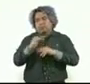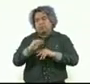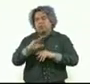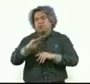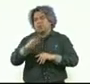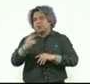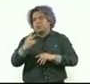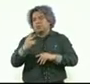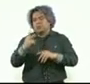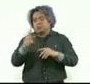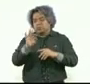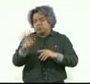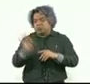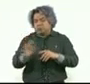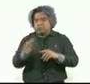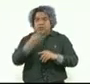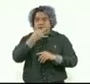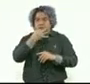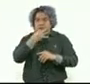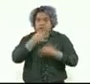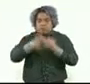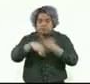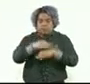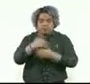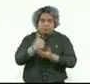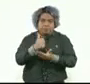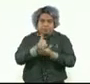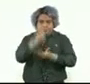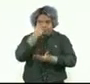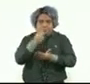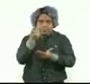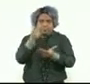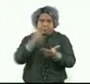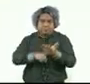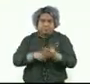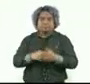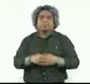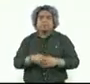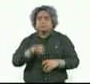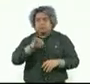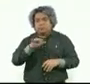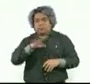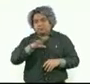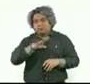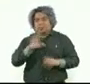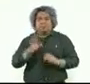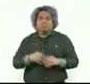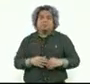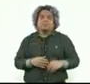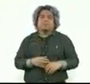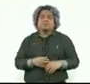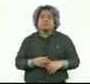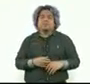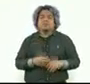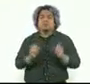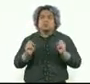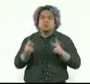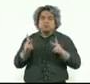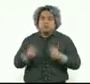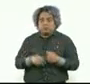92% es el porcentaje que tenemos global de surtimiento de medicamentos.